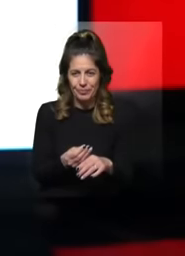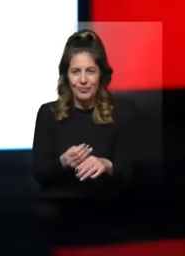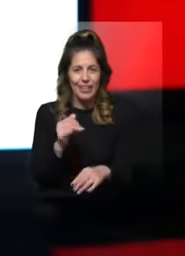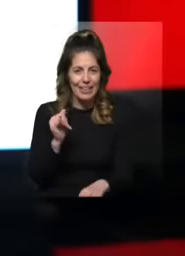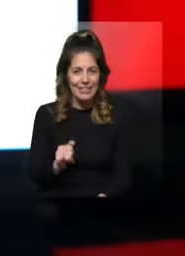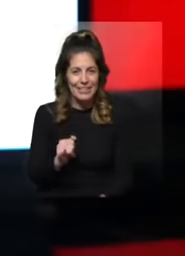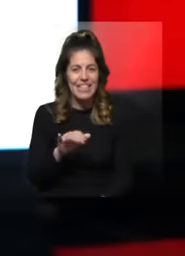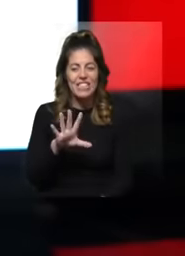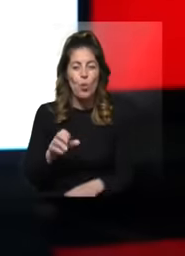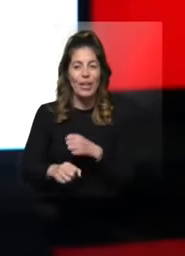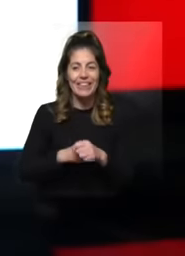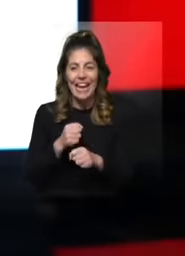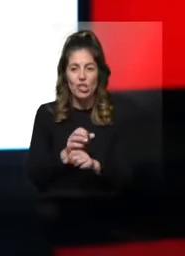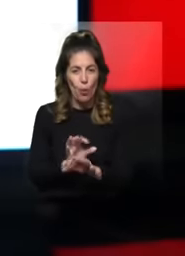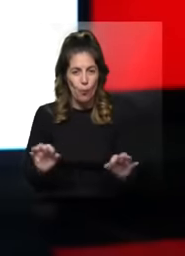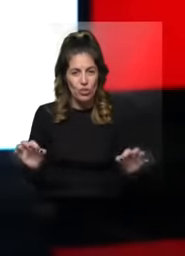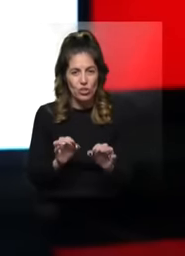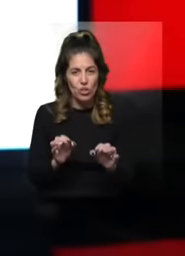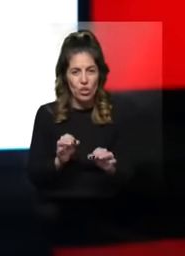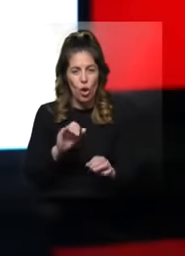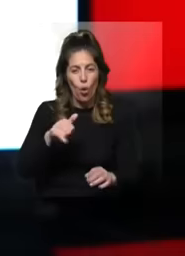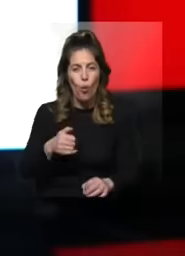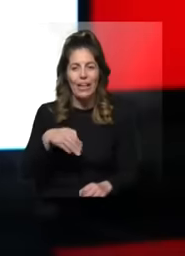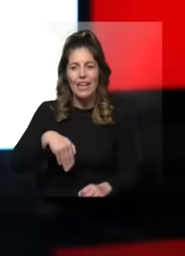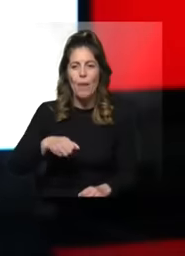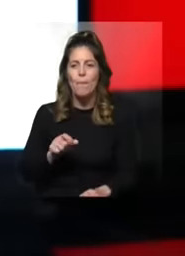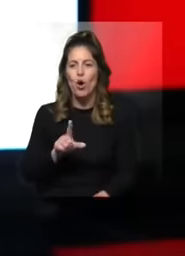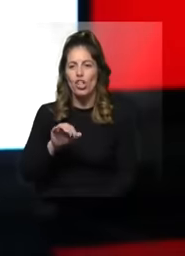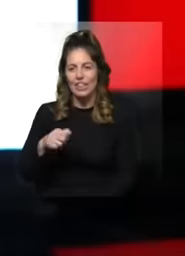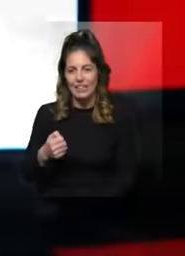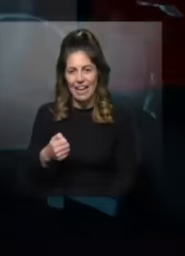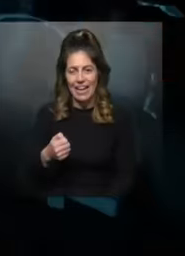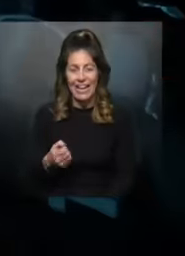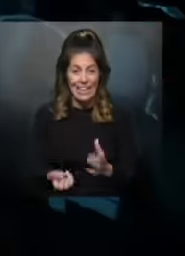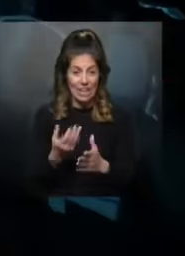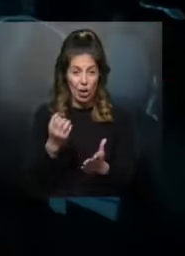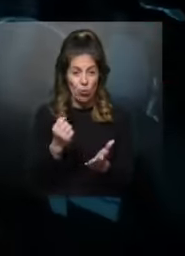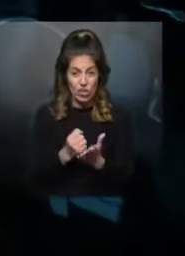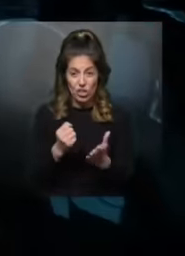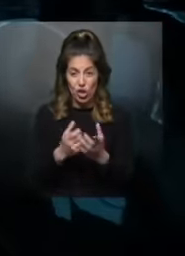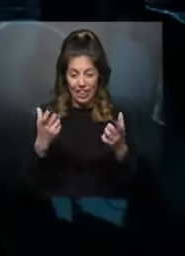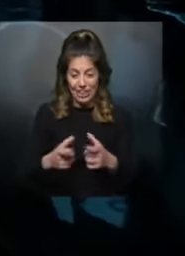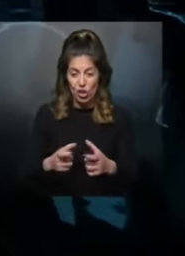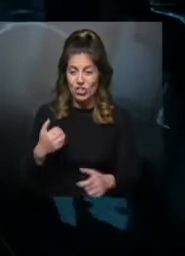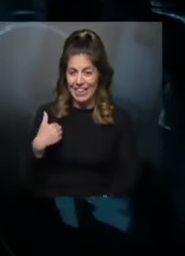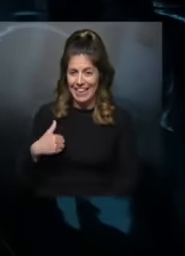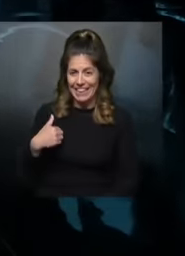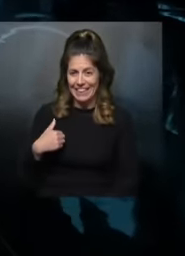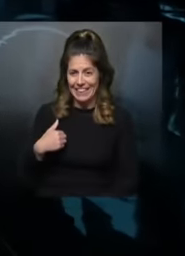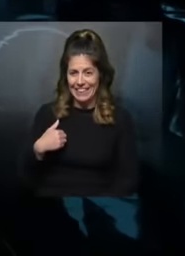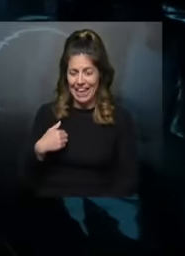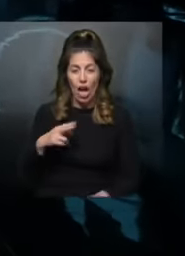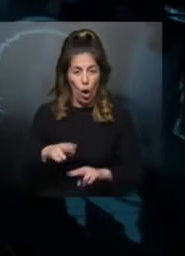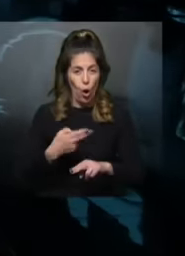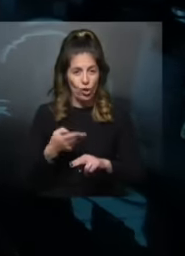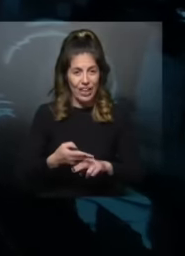Por los 50 años de Musicación, Juana Molina, que sacó un sello de discos en Argentina que se llama Sonamos, no solamente reeditó